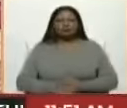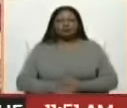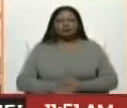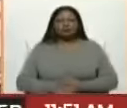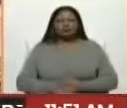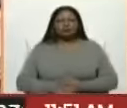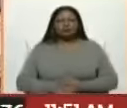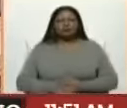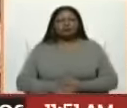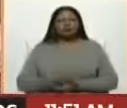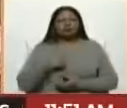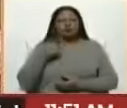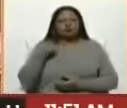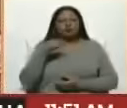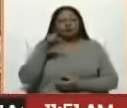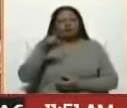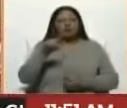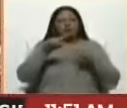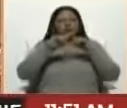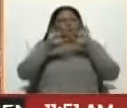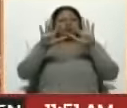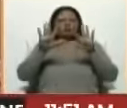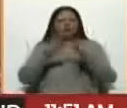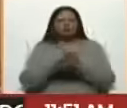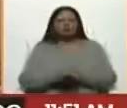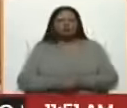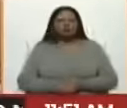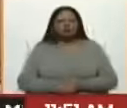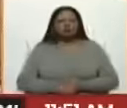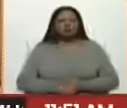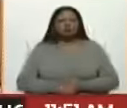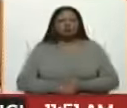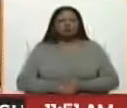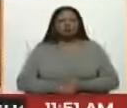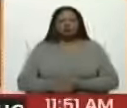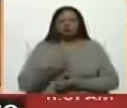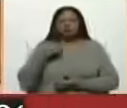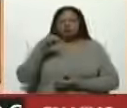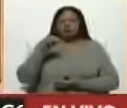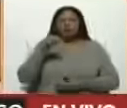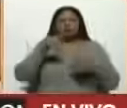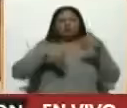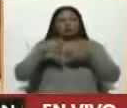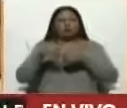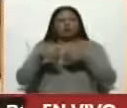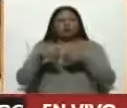Yo tengo uno, en mi 1 por 10, que nunca había votado por el chavismo.